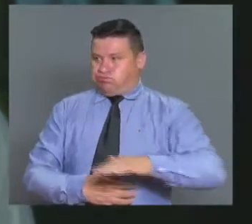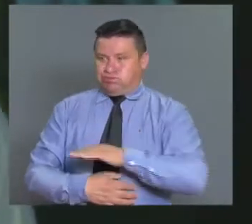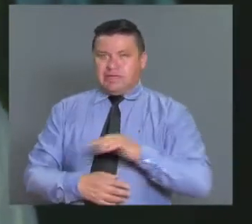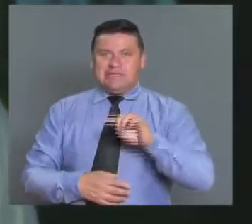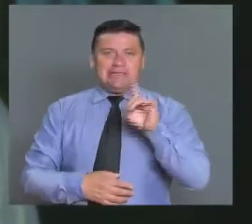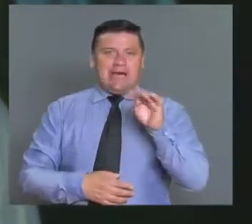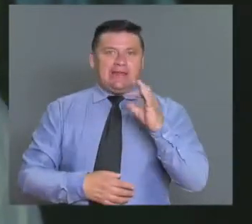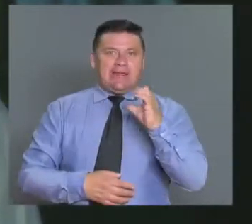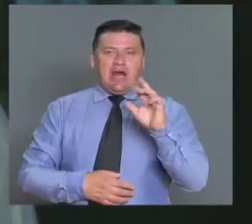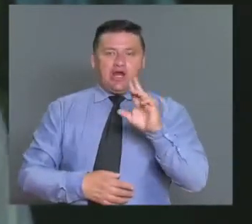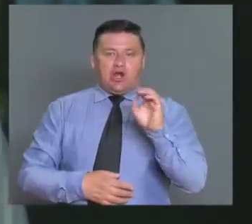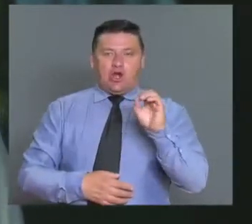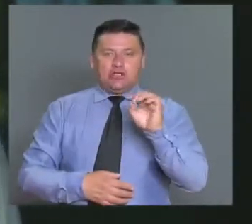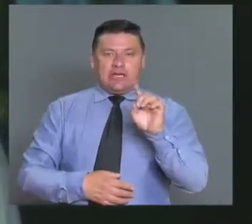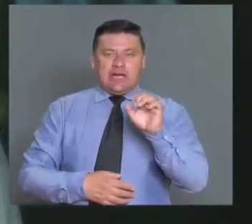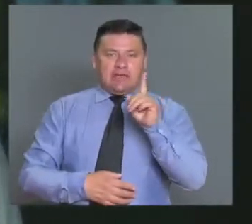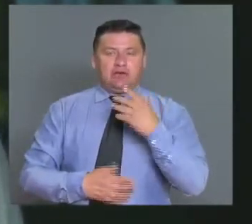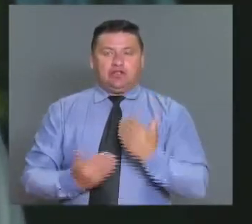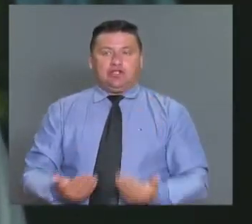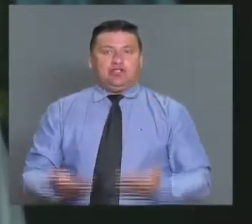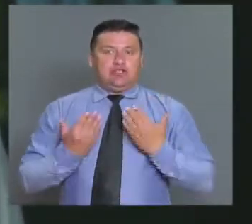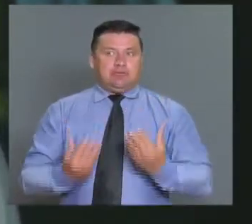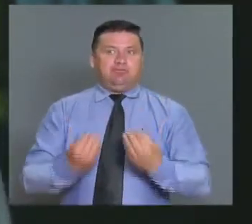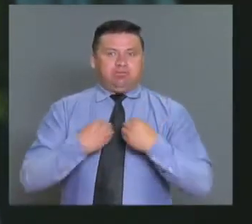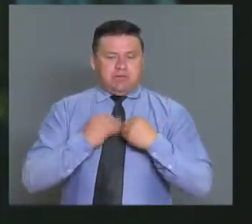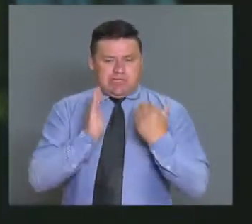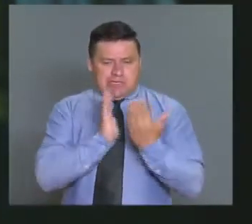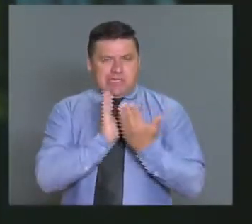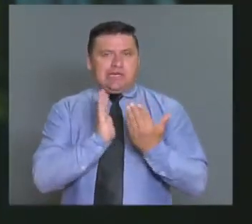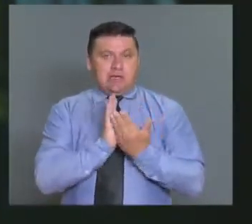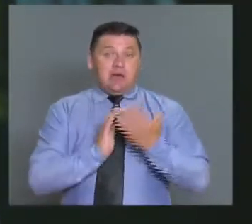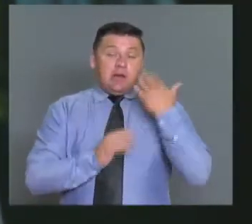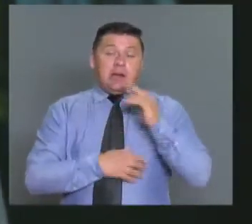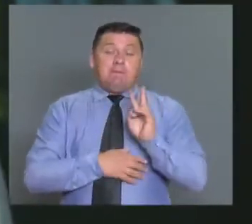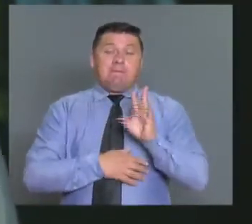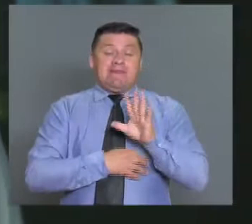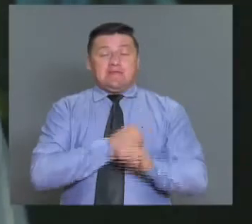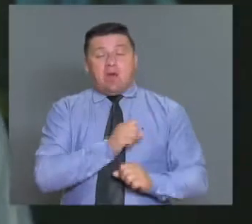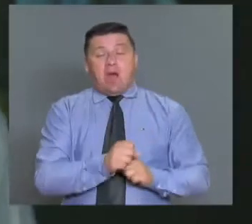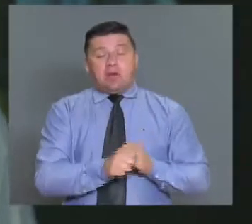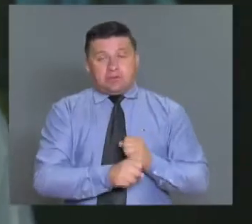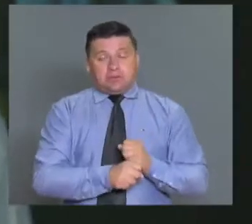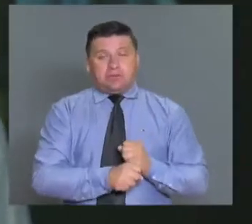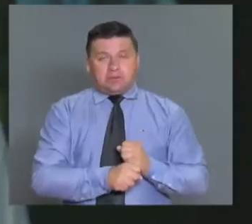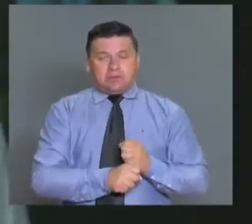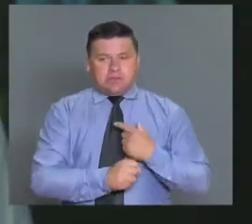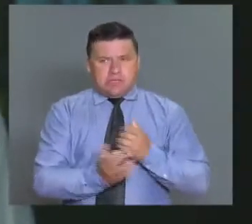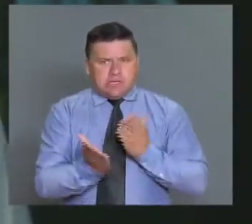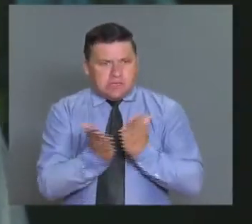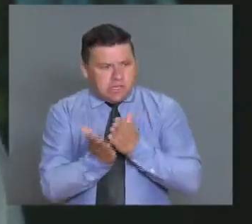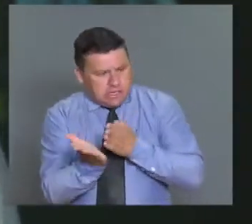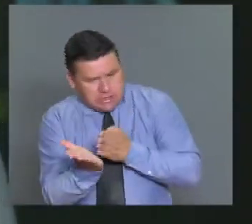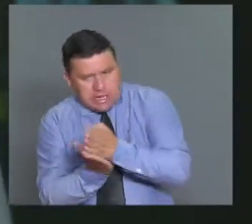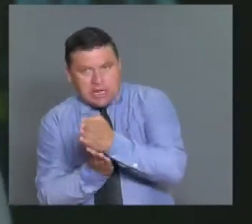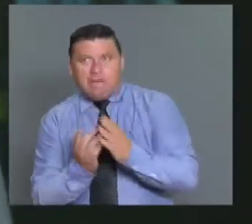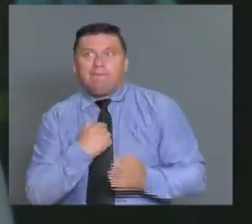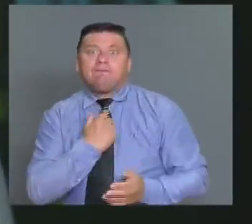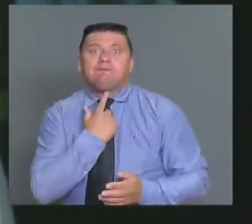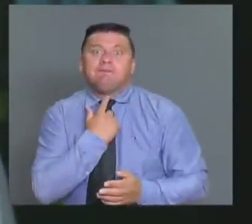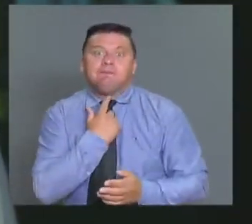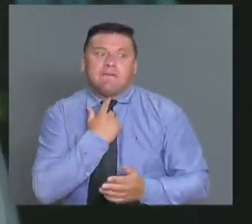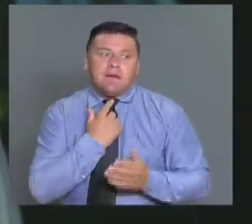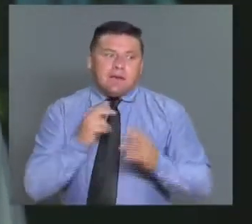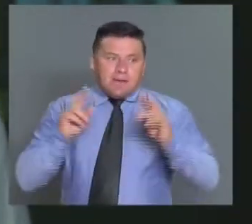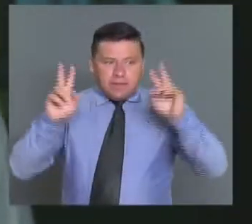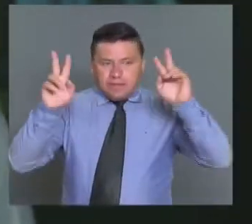Santa Rosalía. El beneficio es estudiar después de 25 años, hacer la carrera, que es algo que me gusta, porque pues